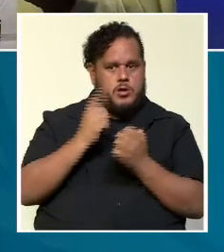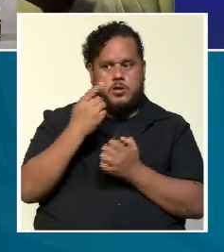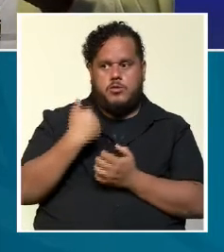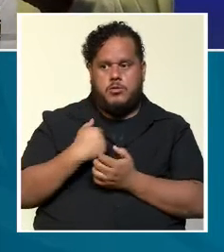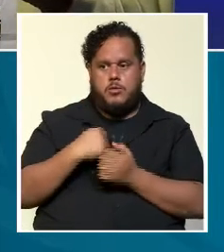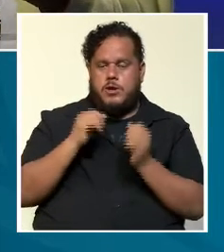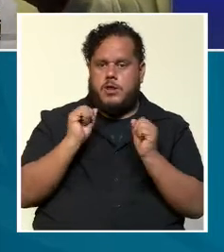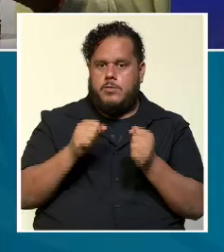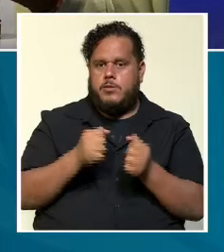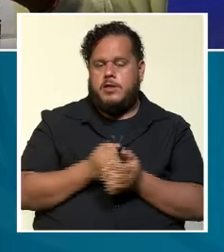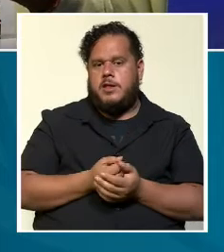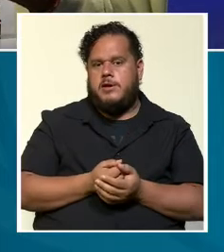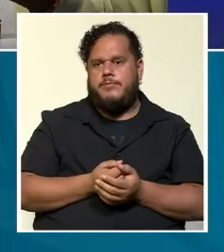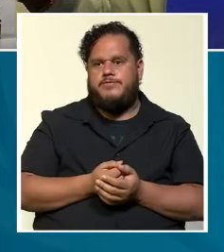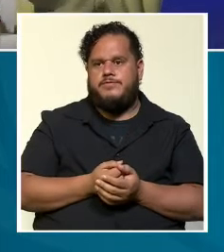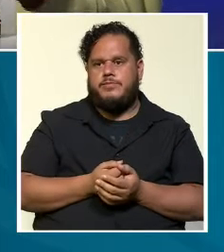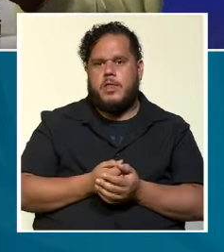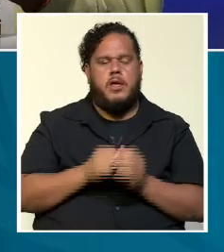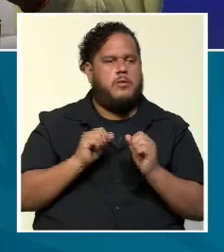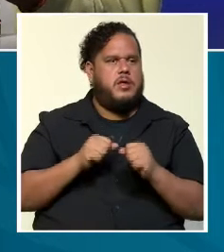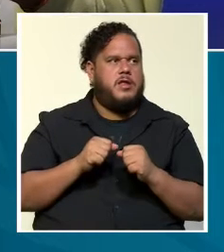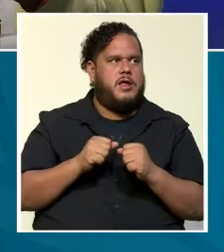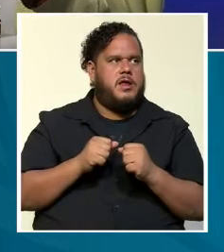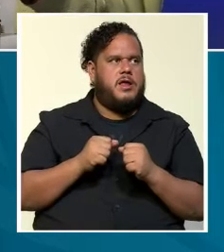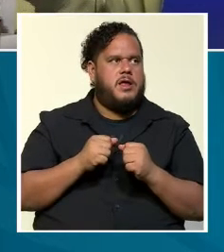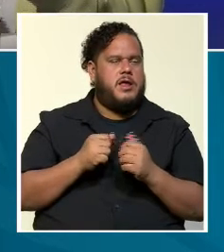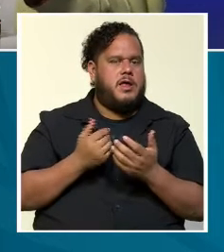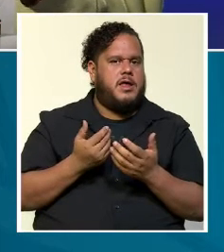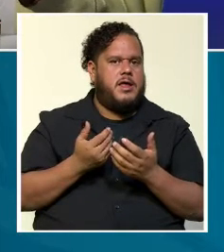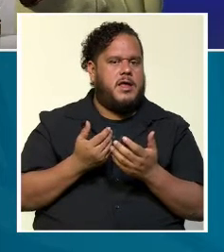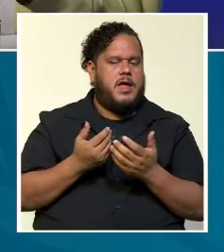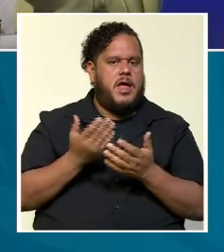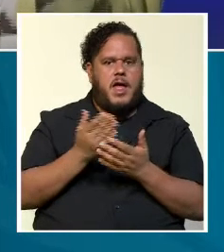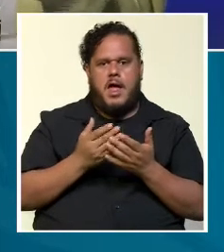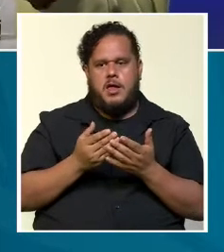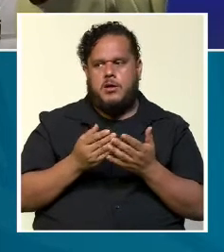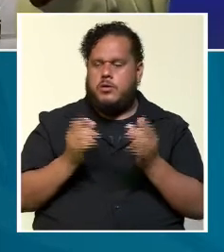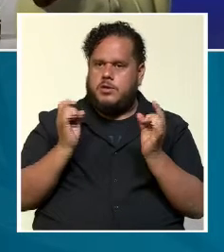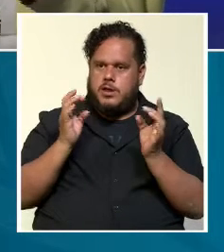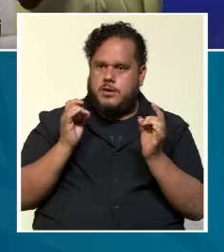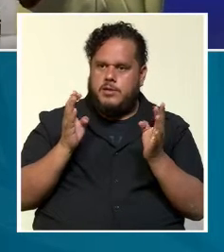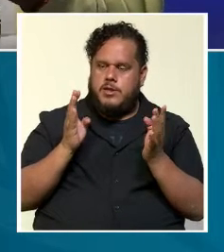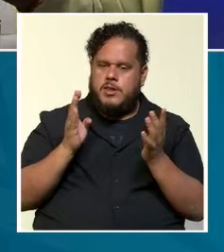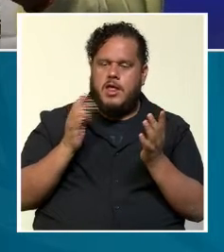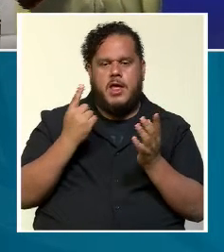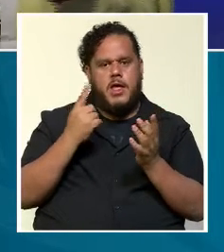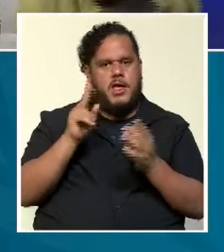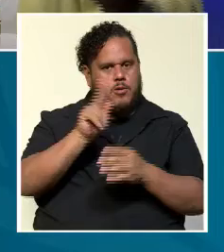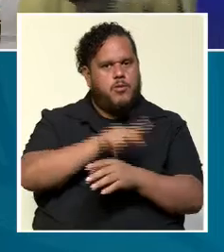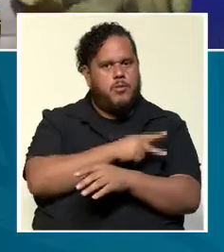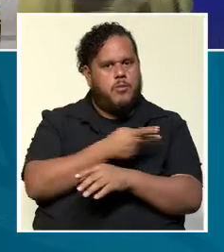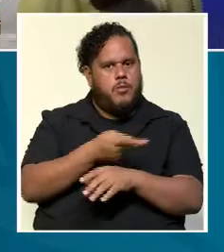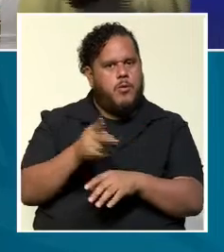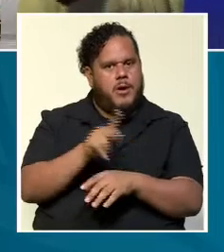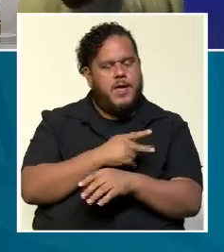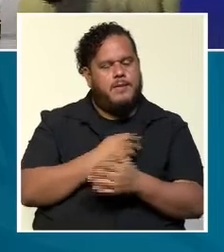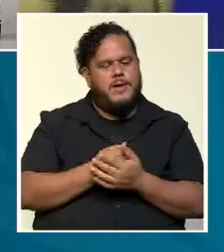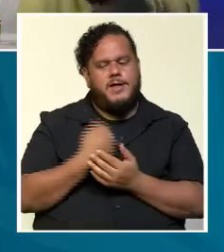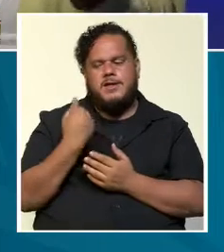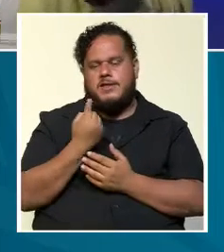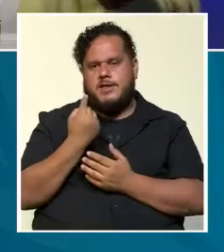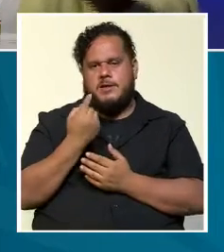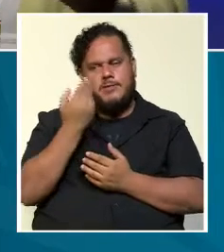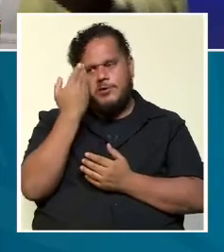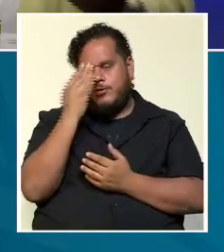puede ser muy parco, pero también tremendamente tierno en un poema. Entonces, siempre no